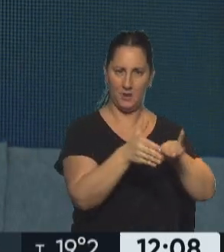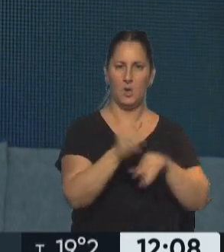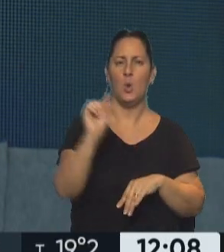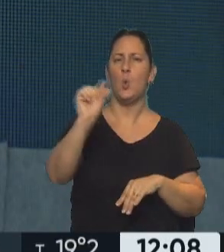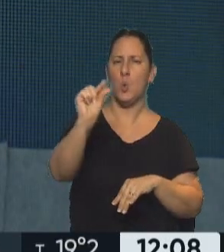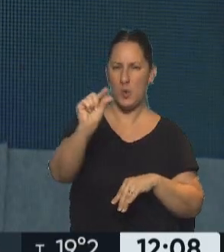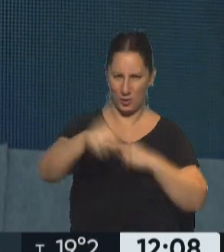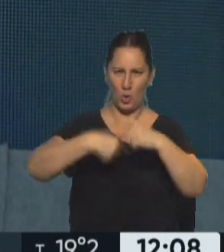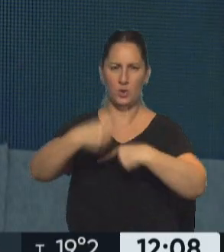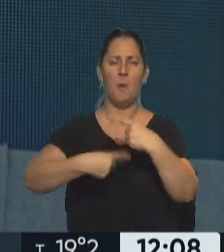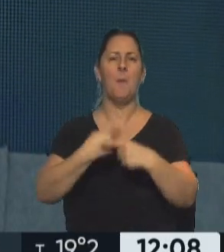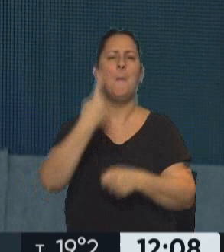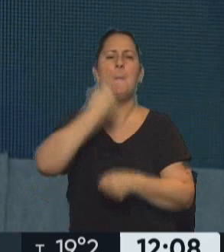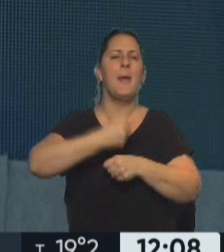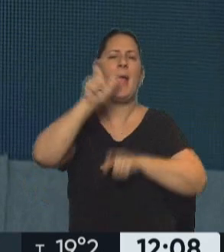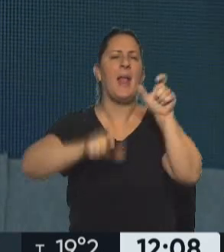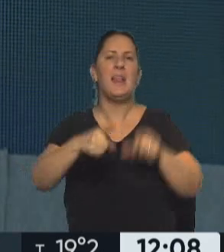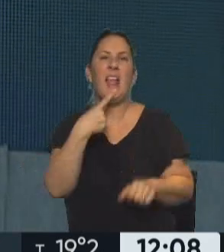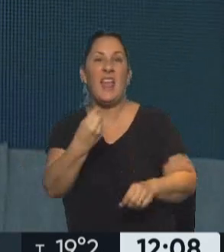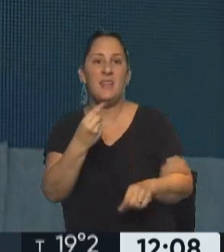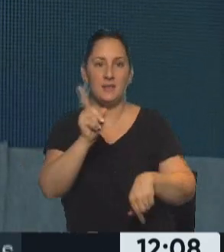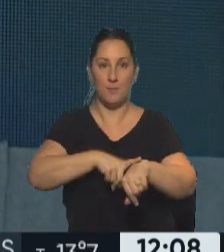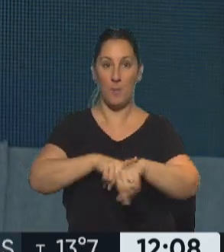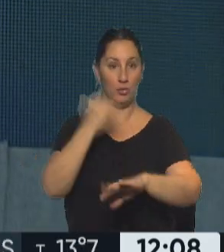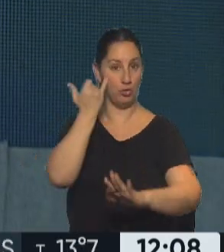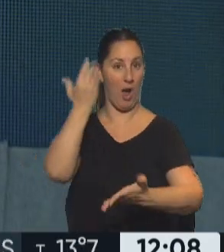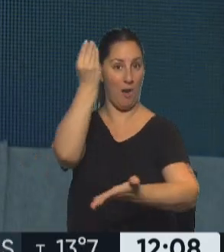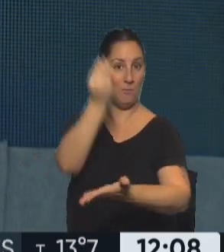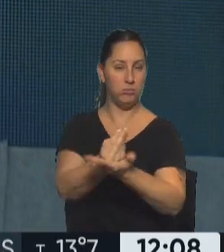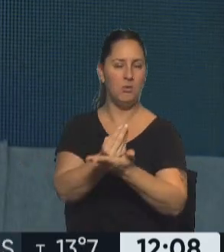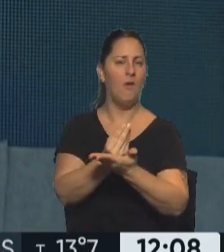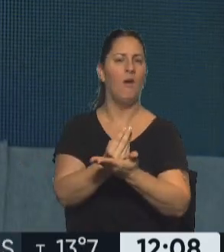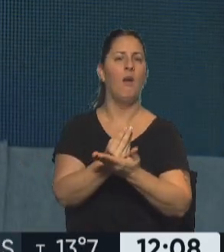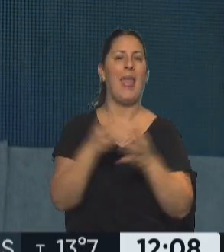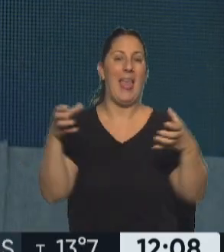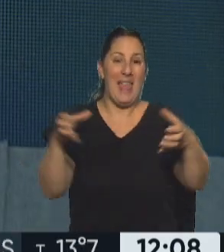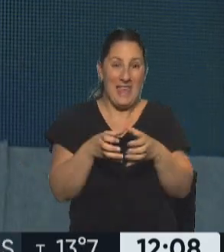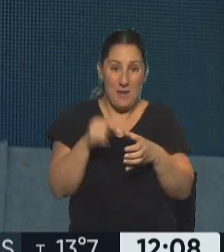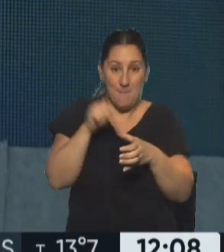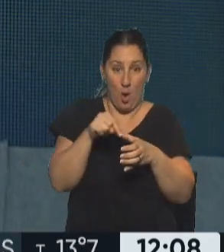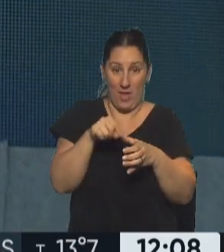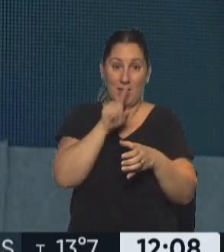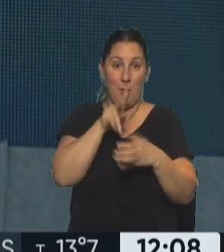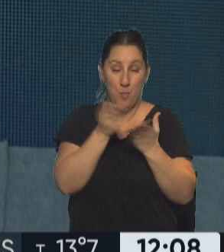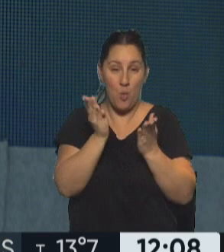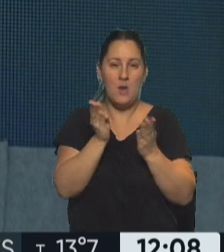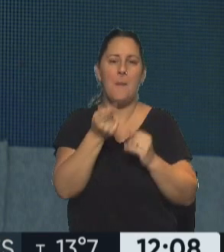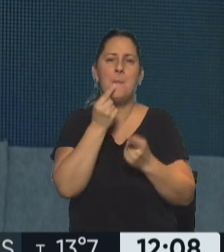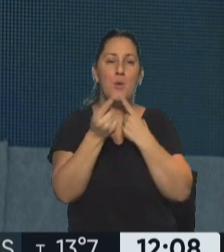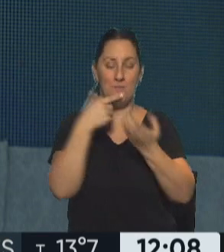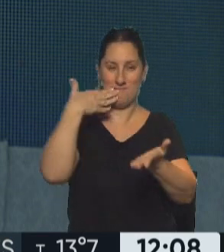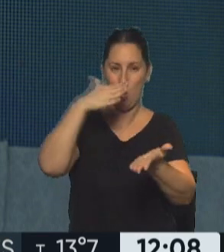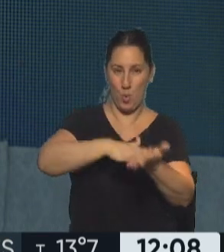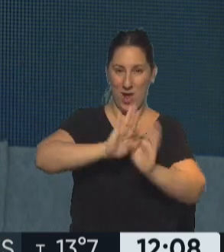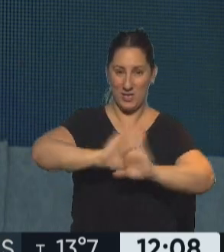minutos. Vamos a escuchar las primeras repercusiones luego de la asunción de Sergio Massa. Parte del equipo estuvo hablando luego de la jura y de